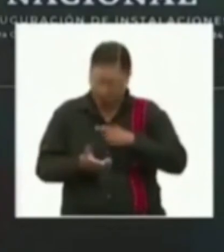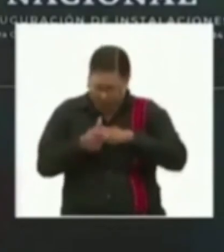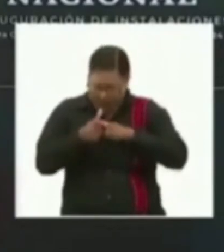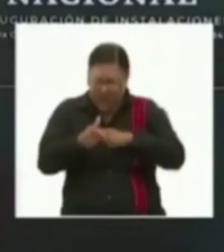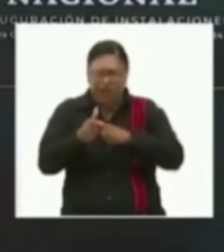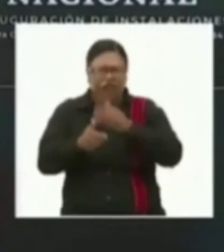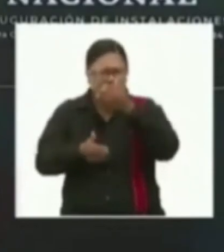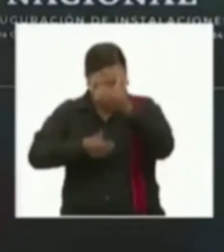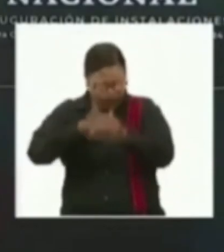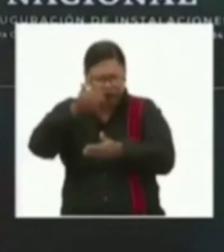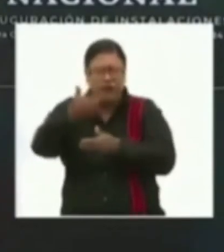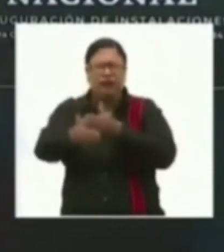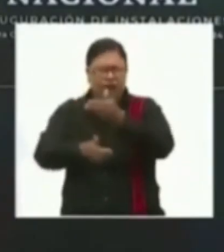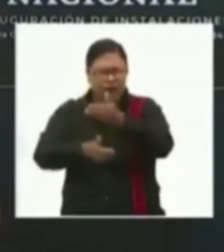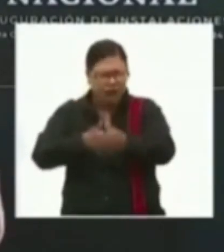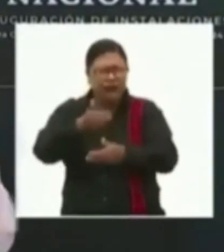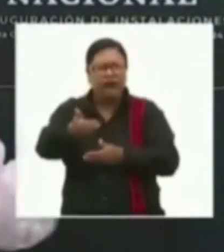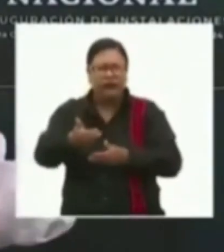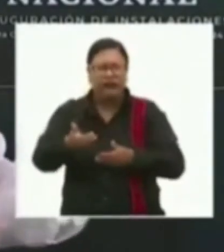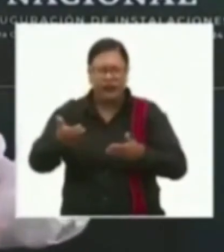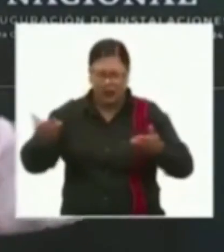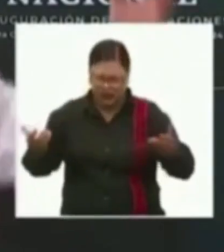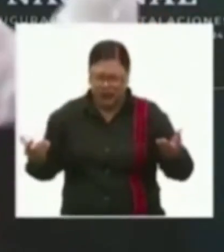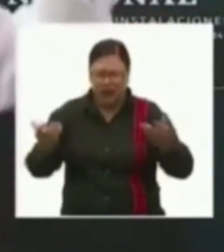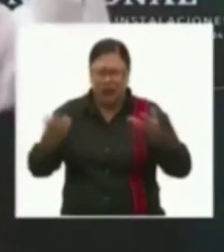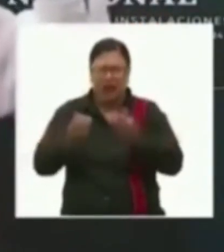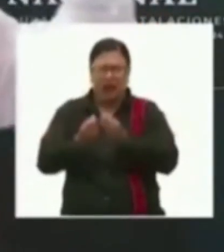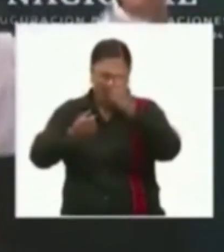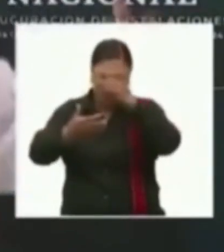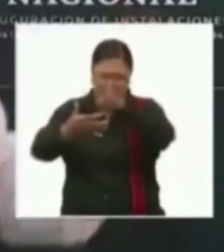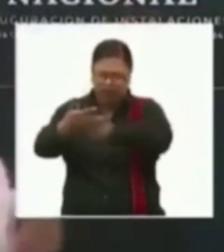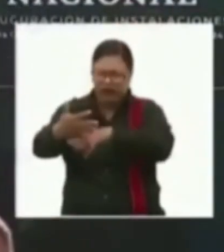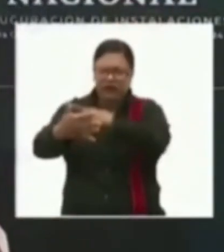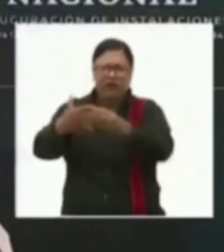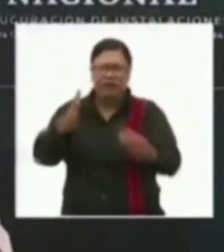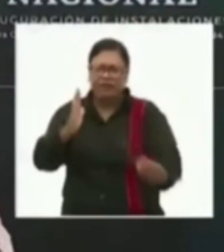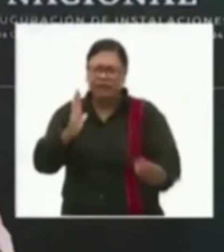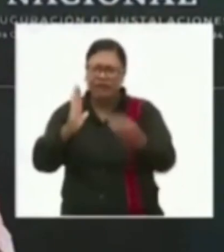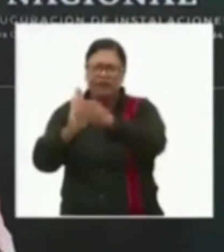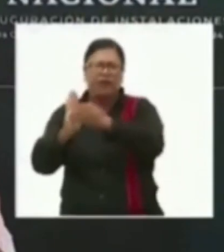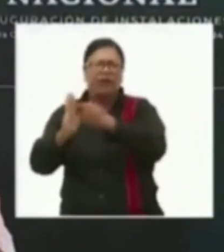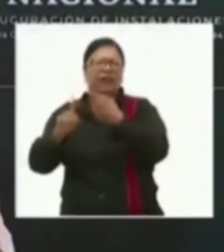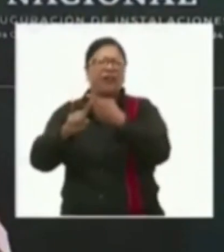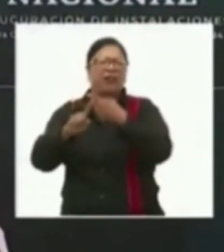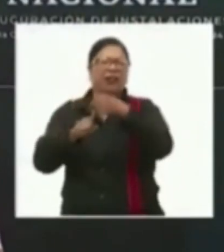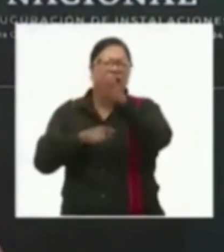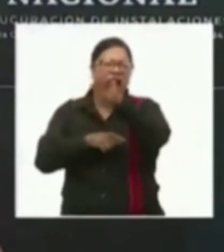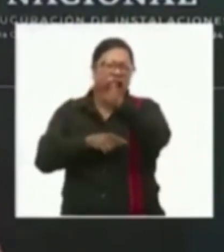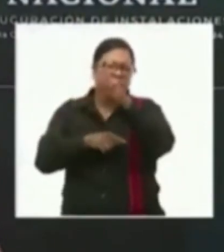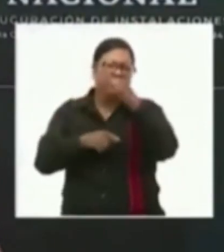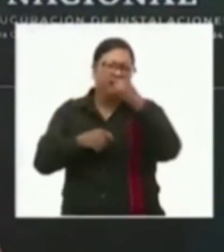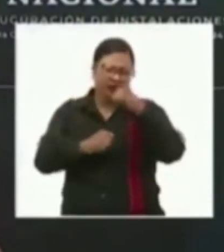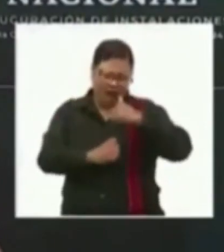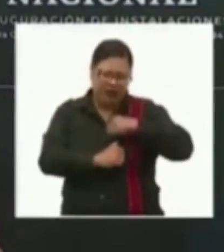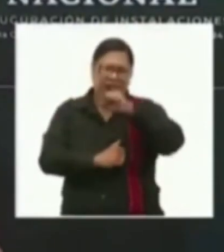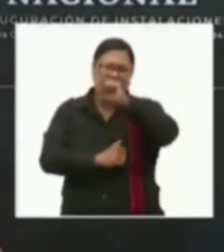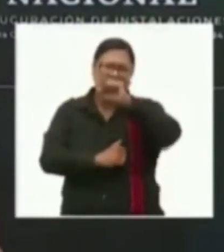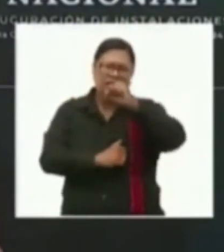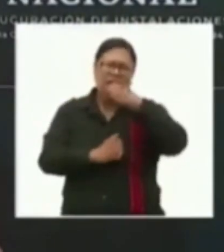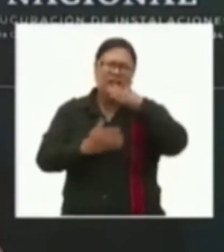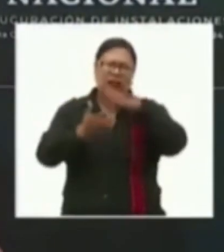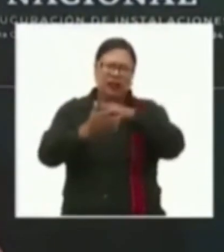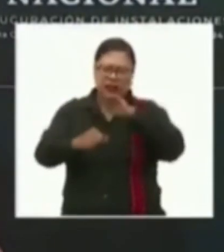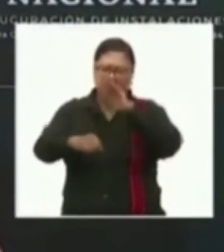a formar parte de la estructura de la Secretaría de la Defensa